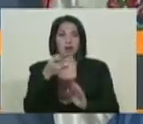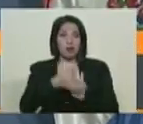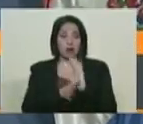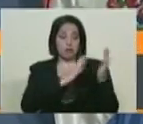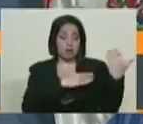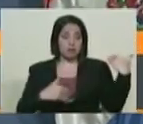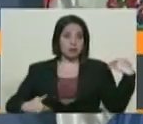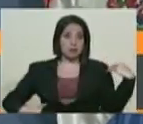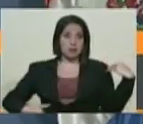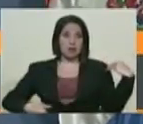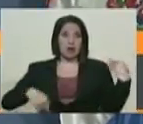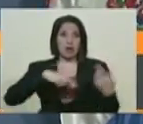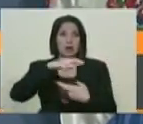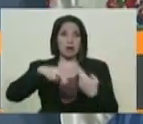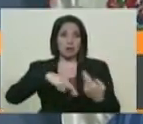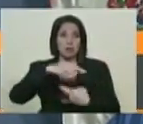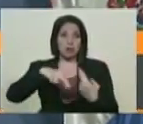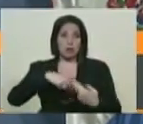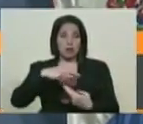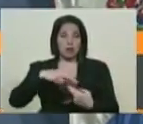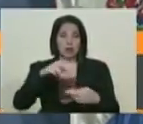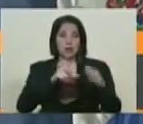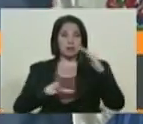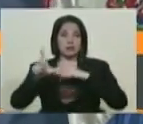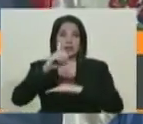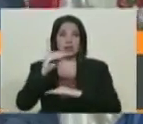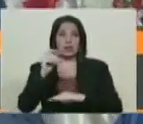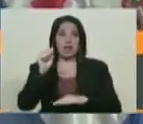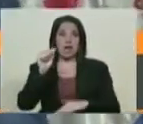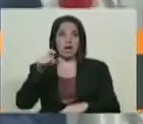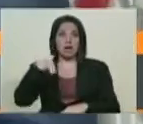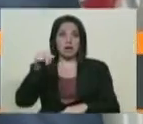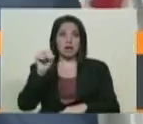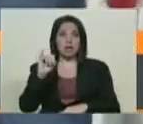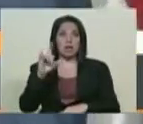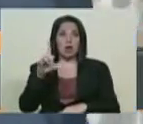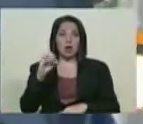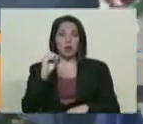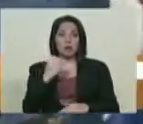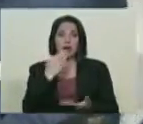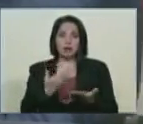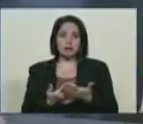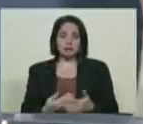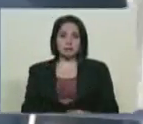por el presidente de la República, el licenciado Danilo Medina. Muchas gracias.